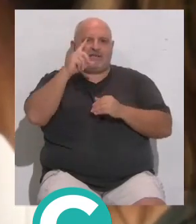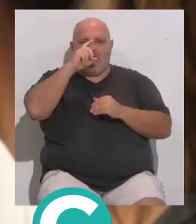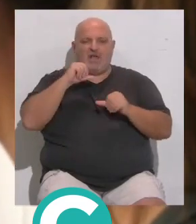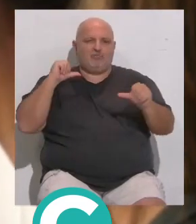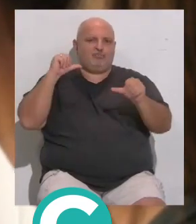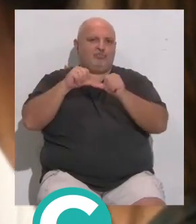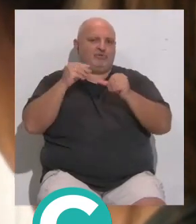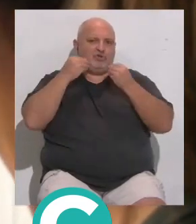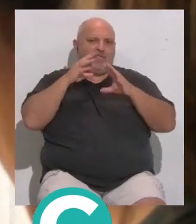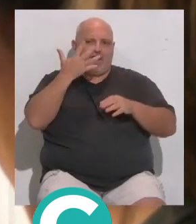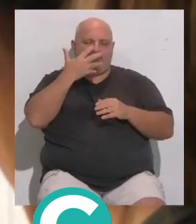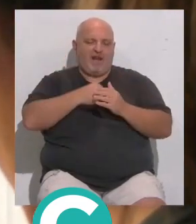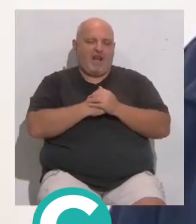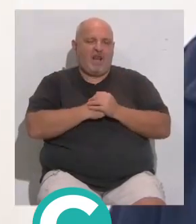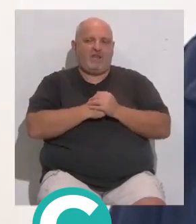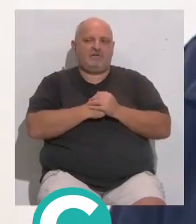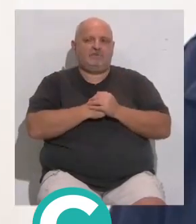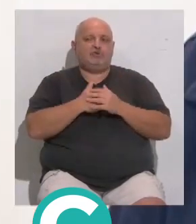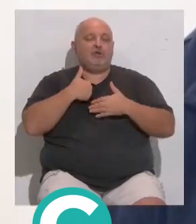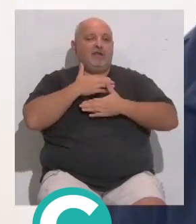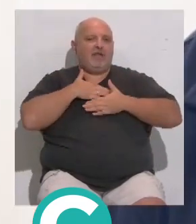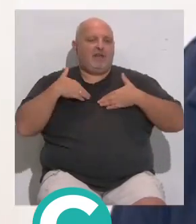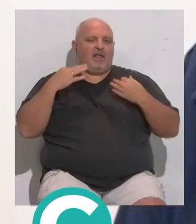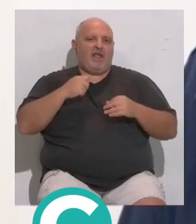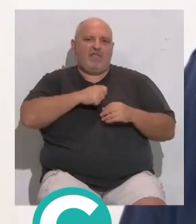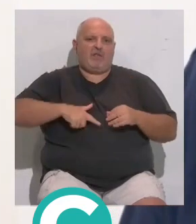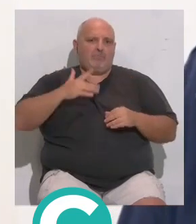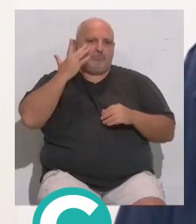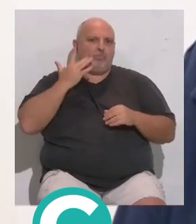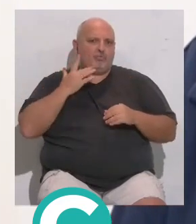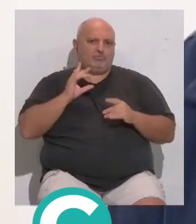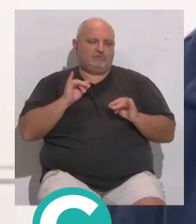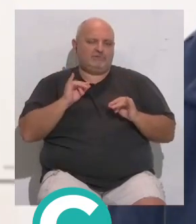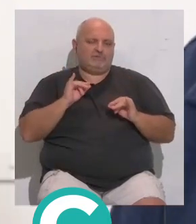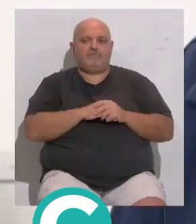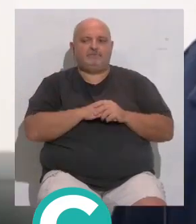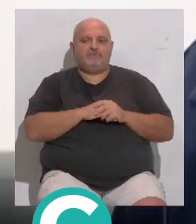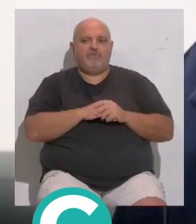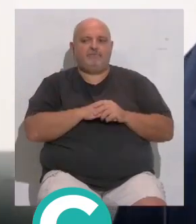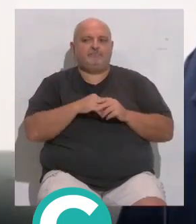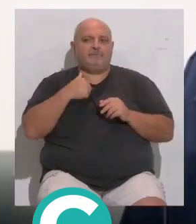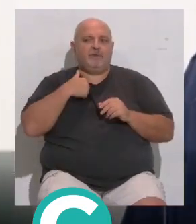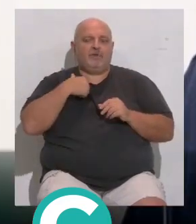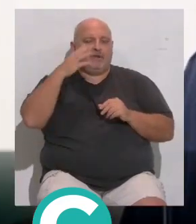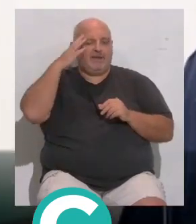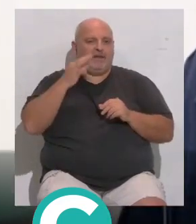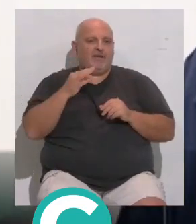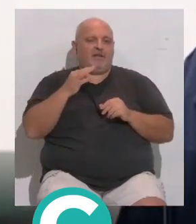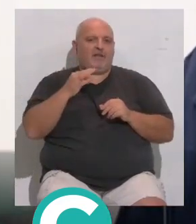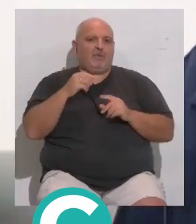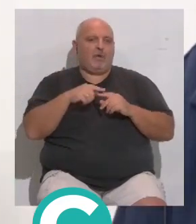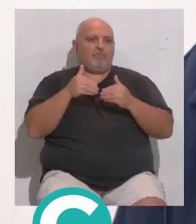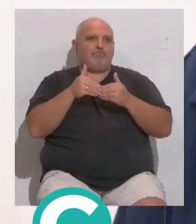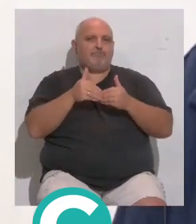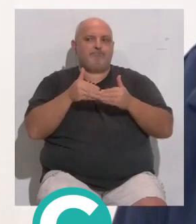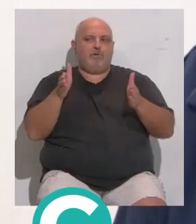de trayectoria. Yo lo que sí quiero es que sea muy gaditano, ¿no? Y para que, bueno, yo creo que el pistoletazo